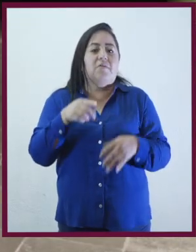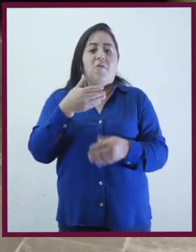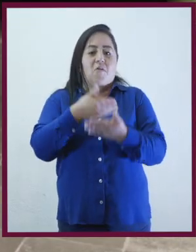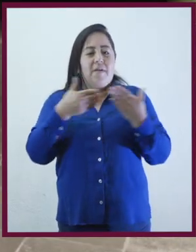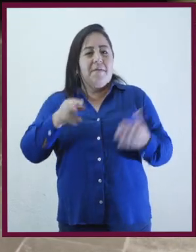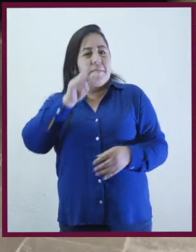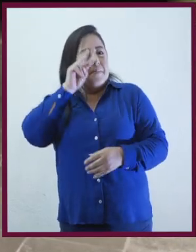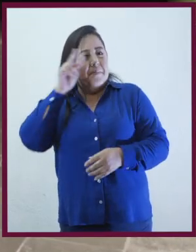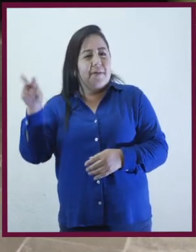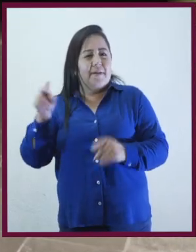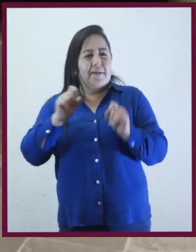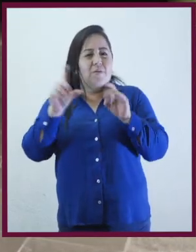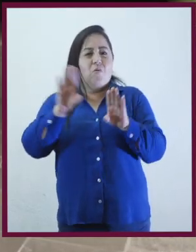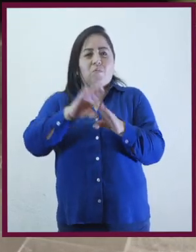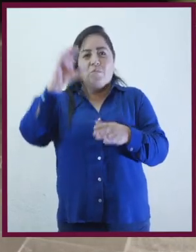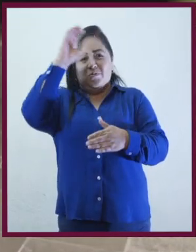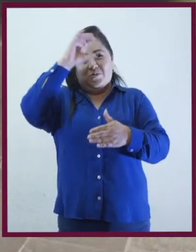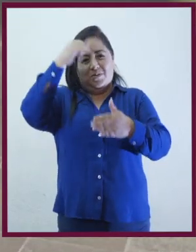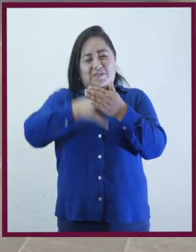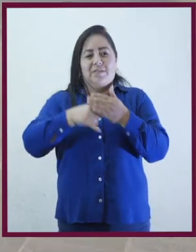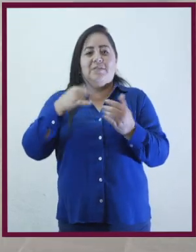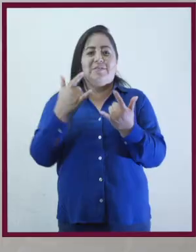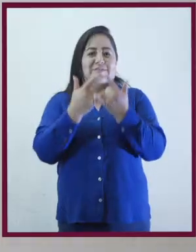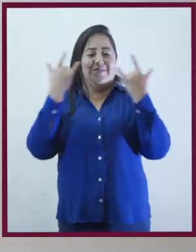nuestro siguiente segmento de Conciencia Histórica.